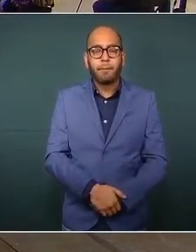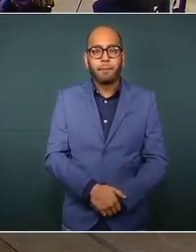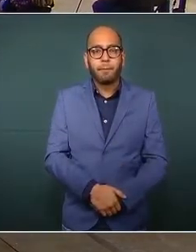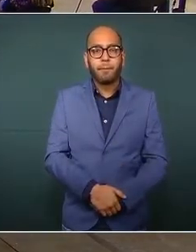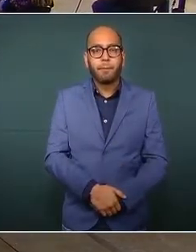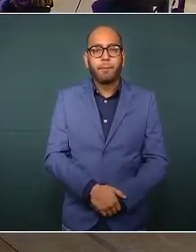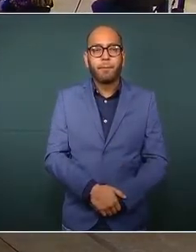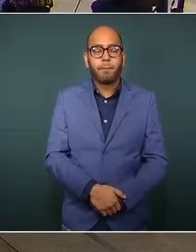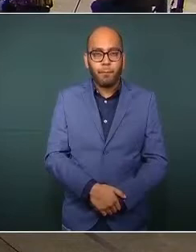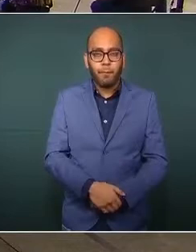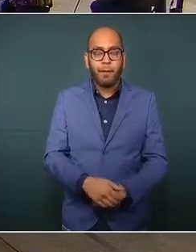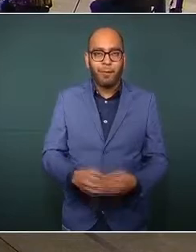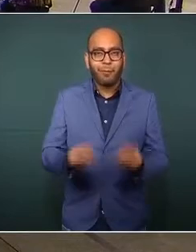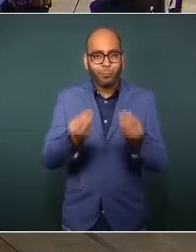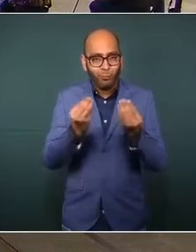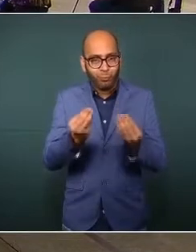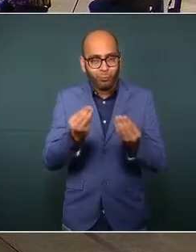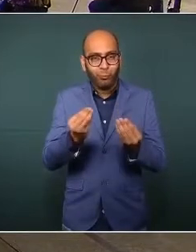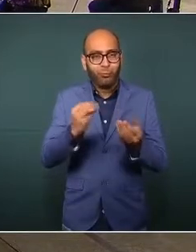Muchas gracias,